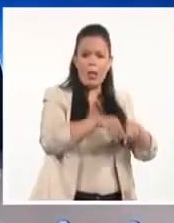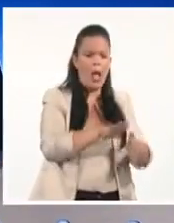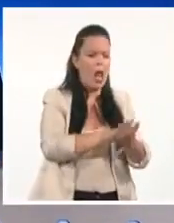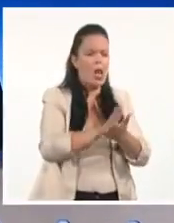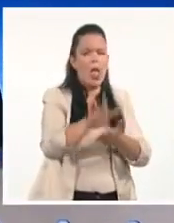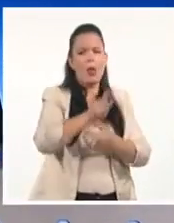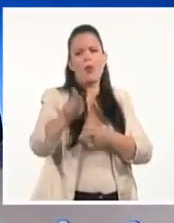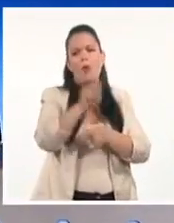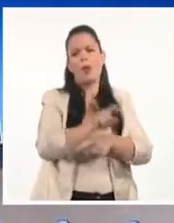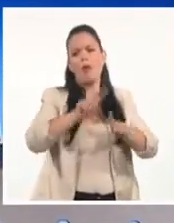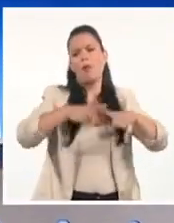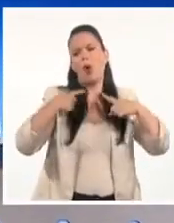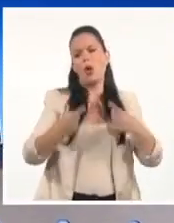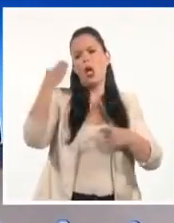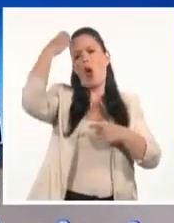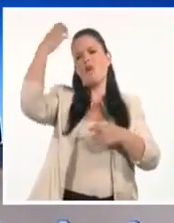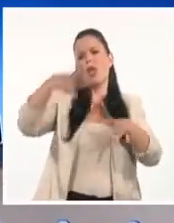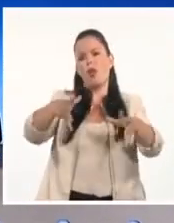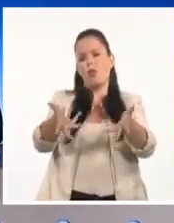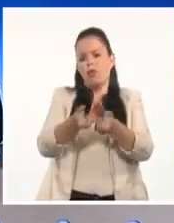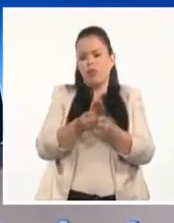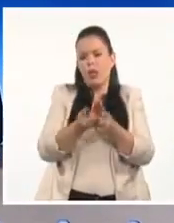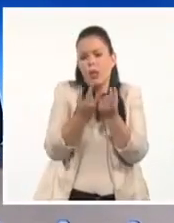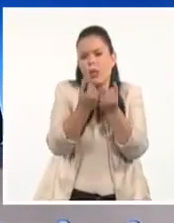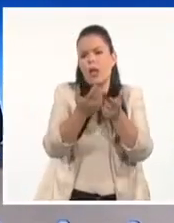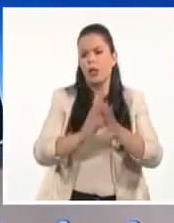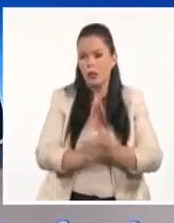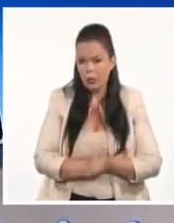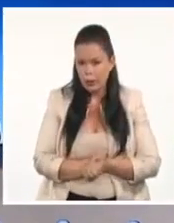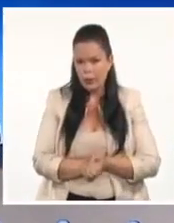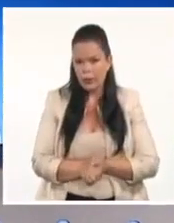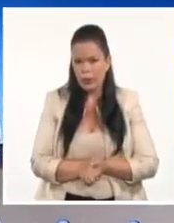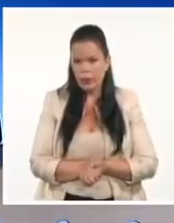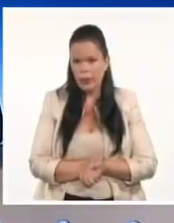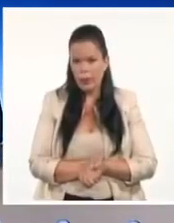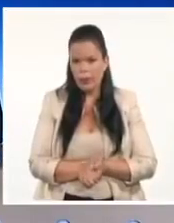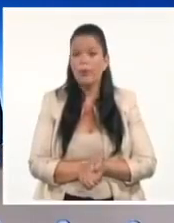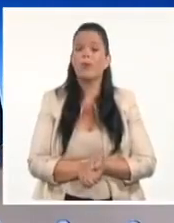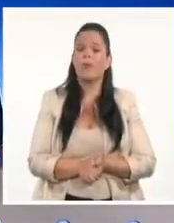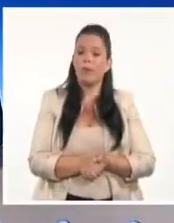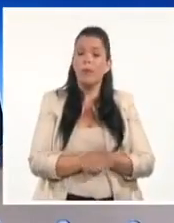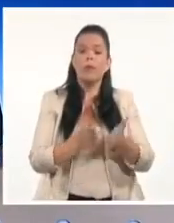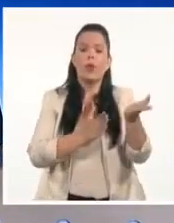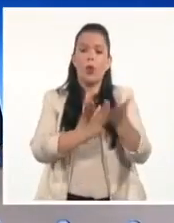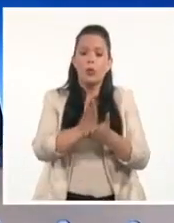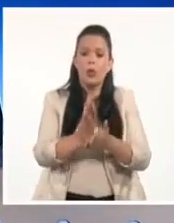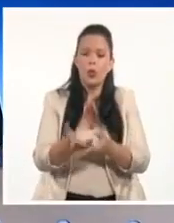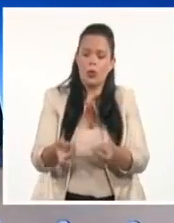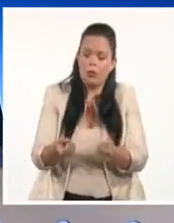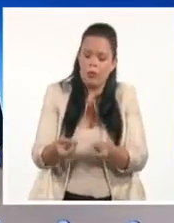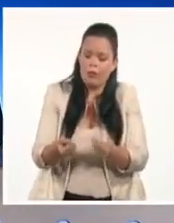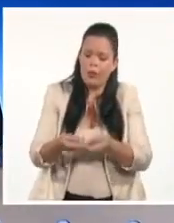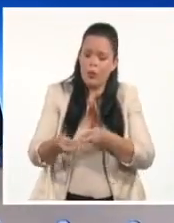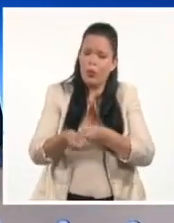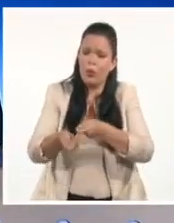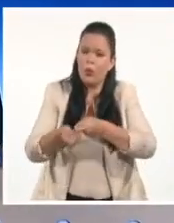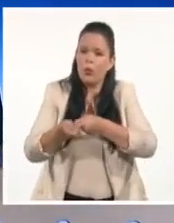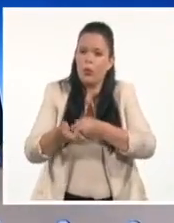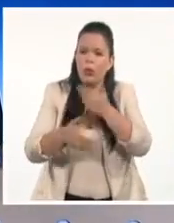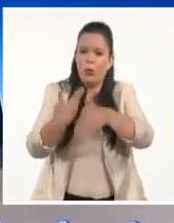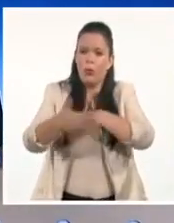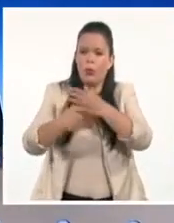deliberada intención de agudizar la crisis económica, echarle más leña al fuego y seguir apoyando la maquinaria anticubana de